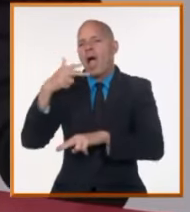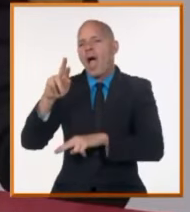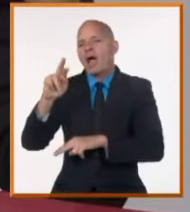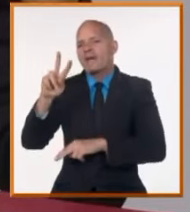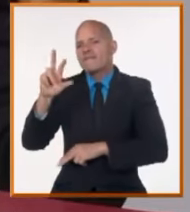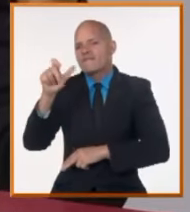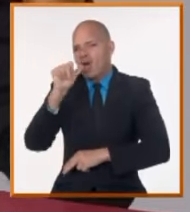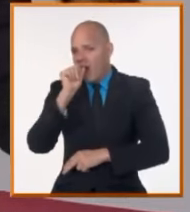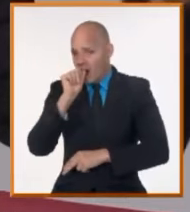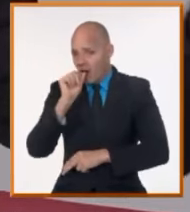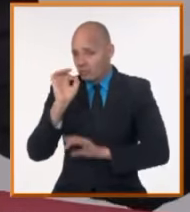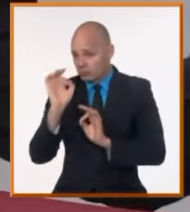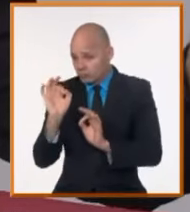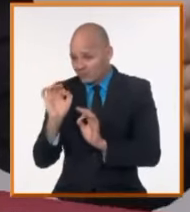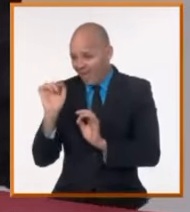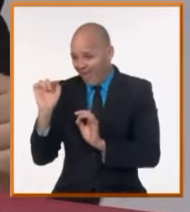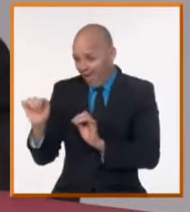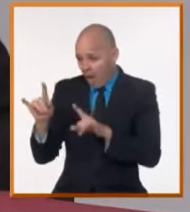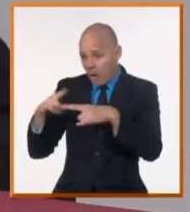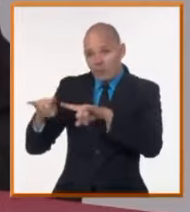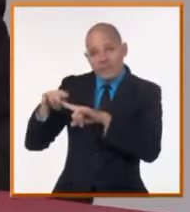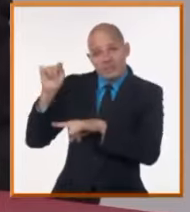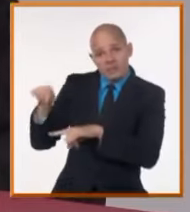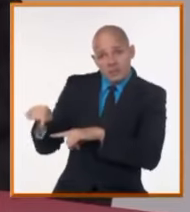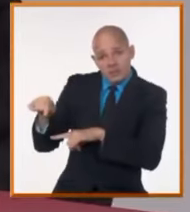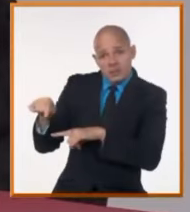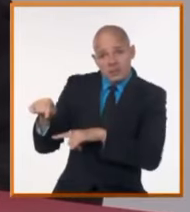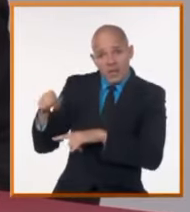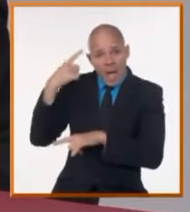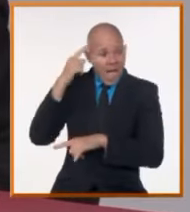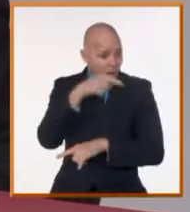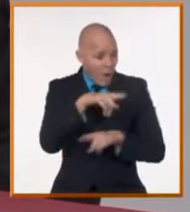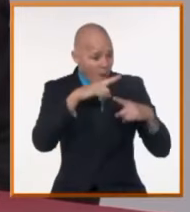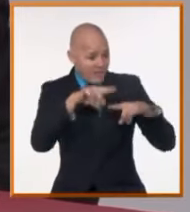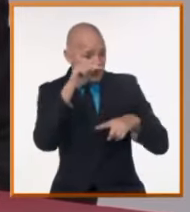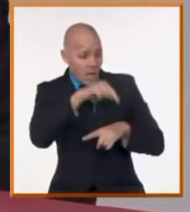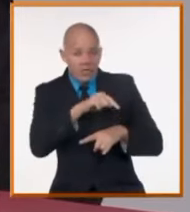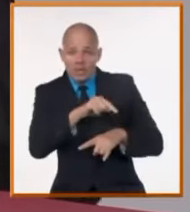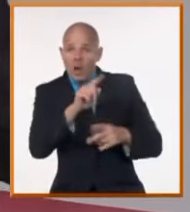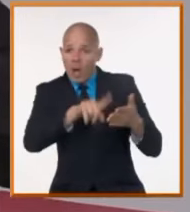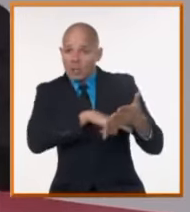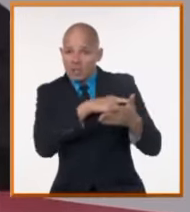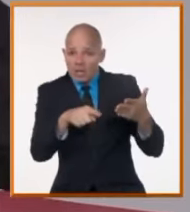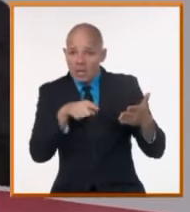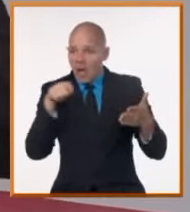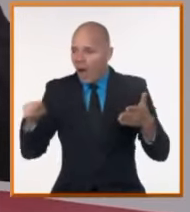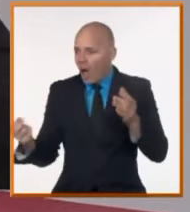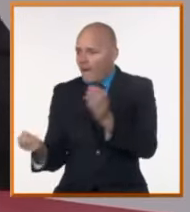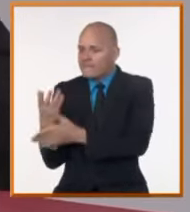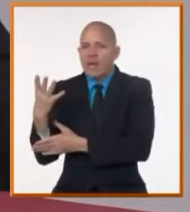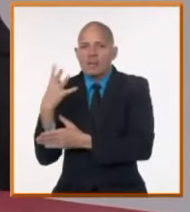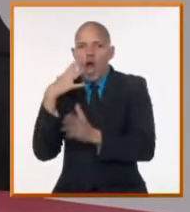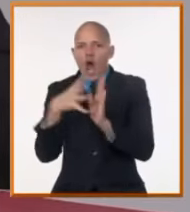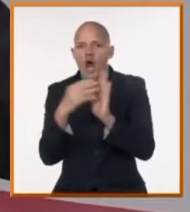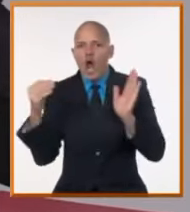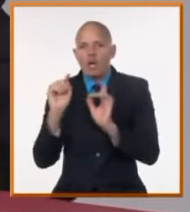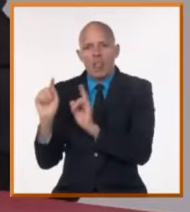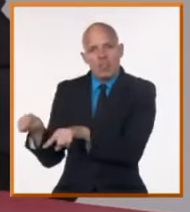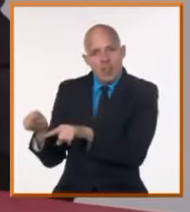y las mismas materias que se impartían en Cambridge y en Oxford. Y por tanto, en